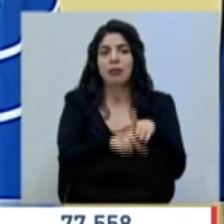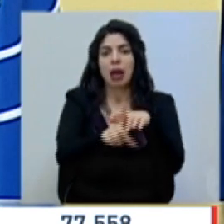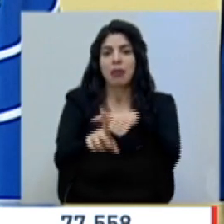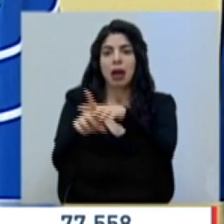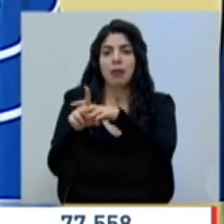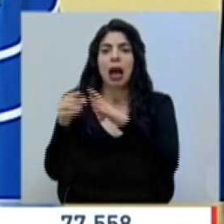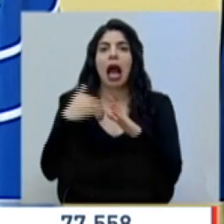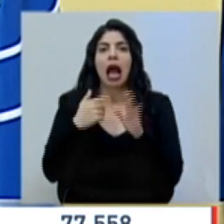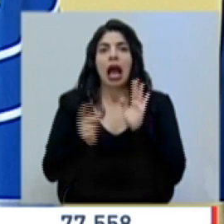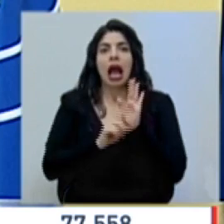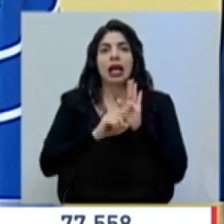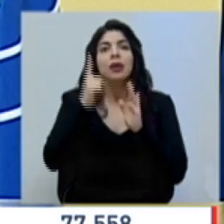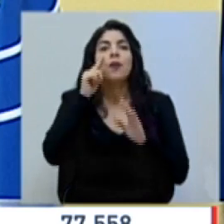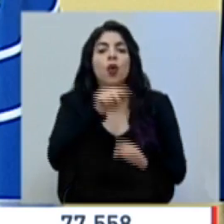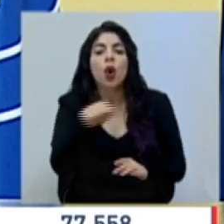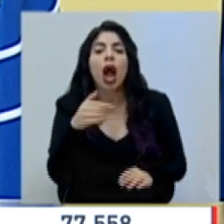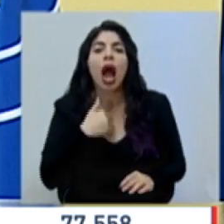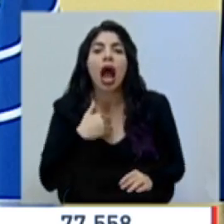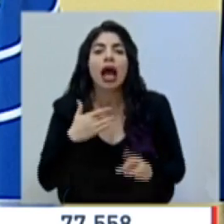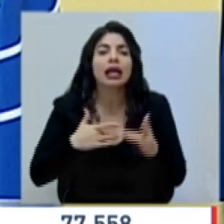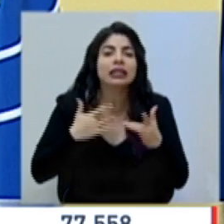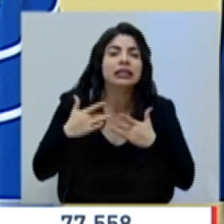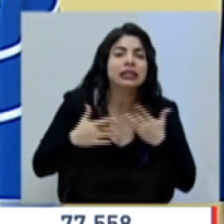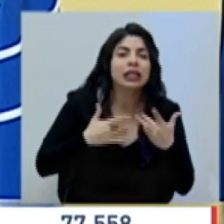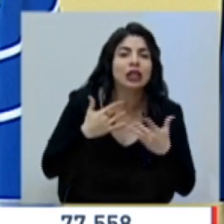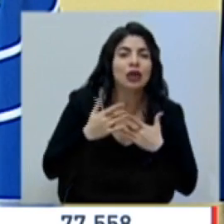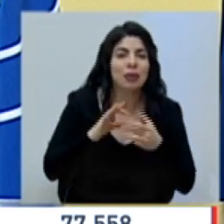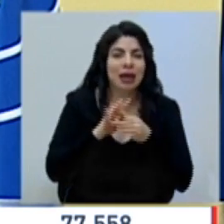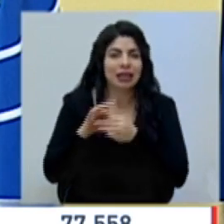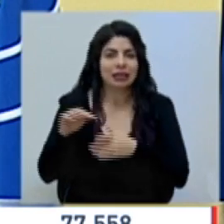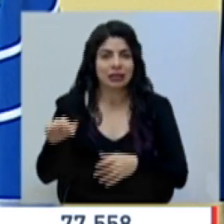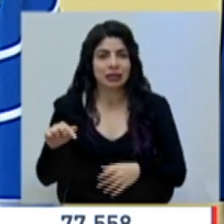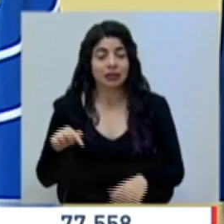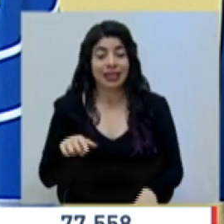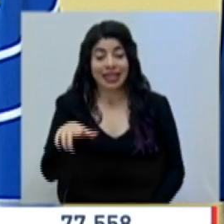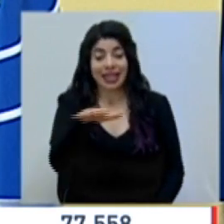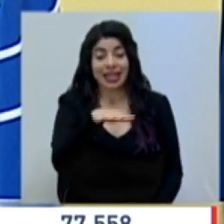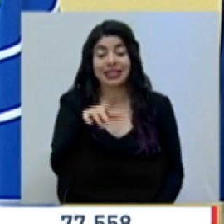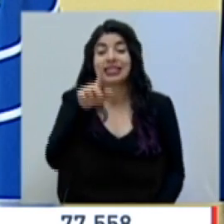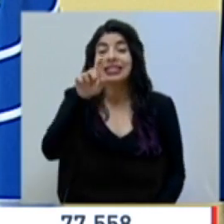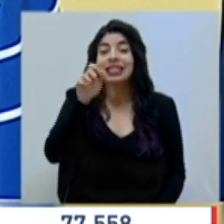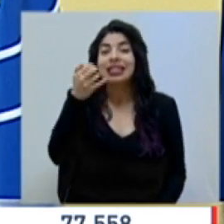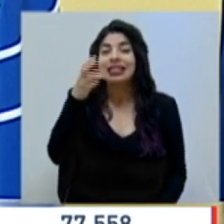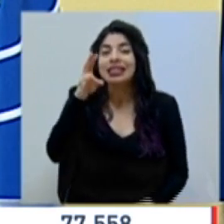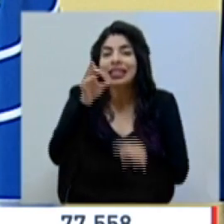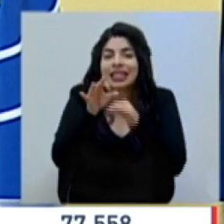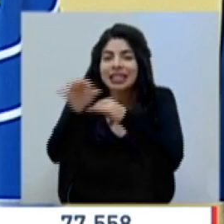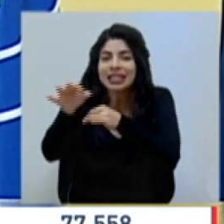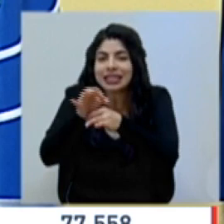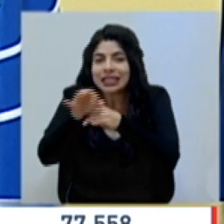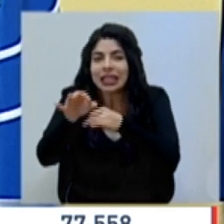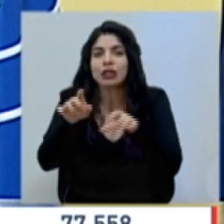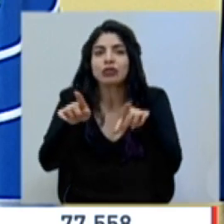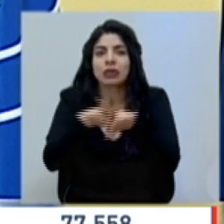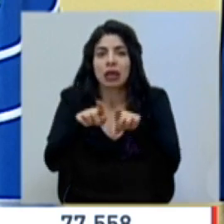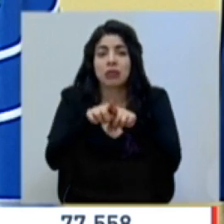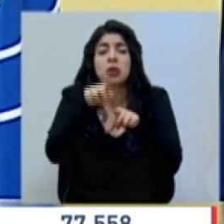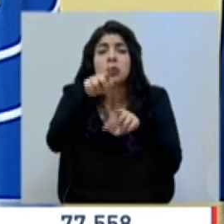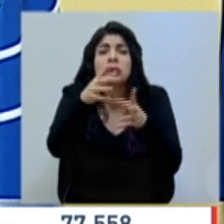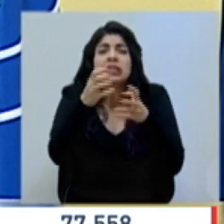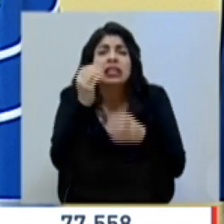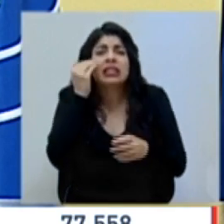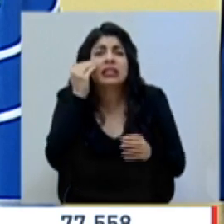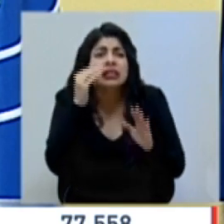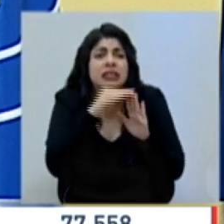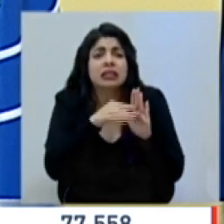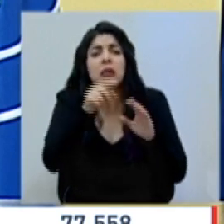alerta sindrómica y en estos 45 cantones 117 distritos. También en específico se pueden consultar